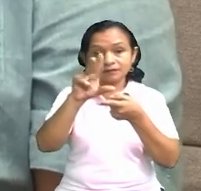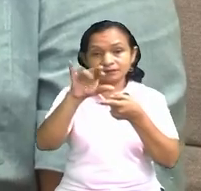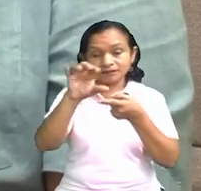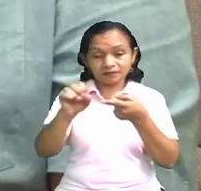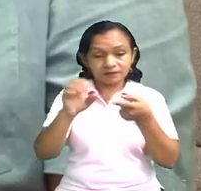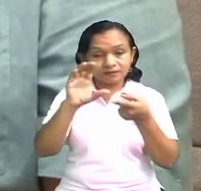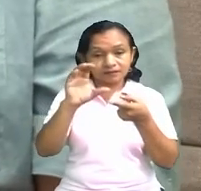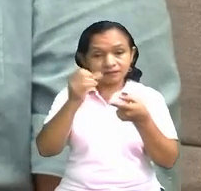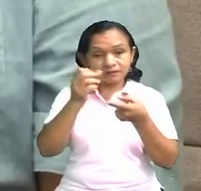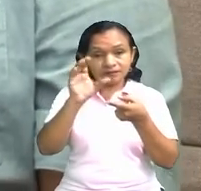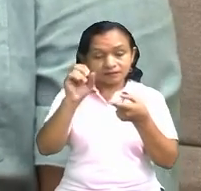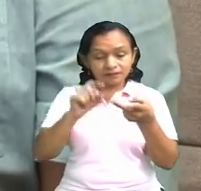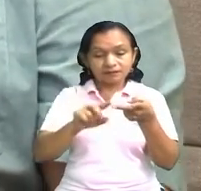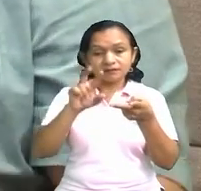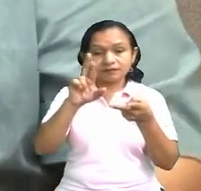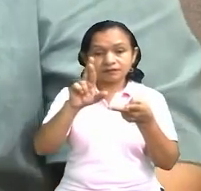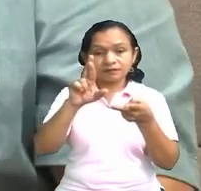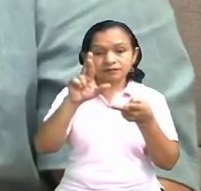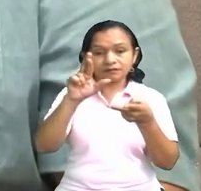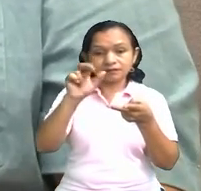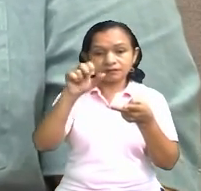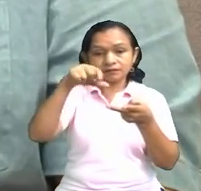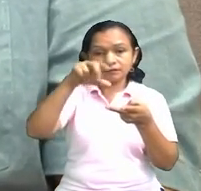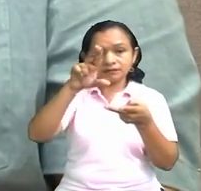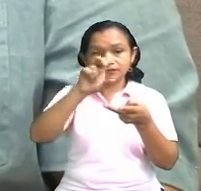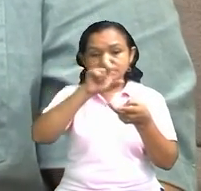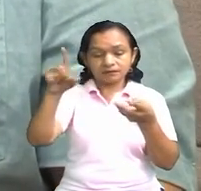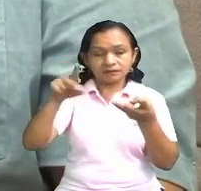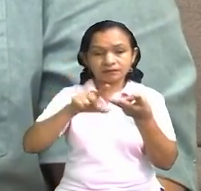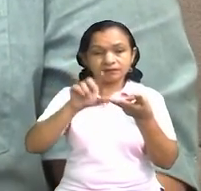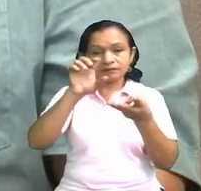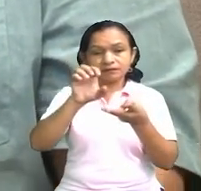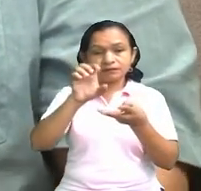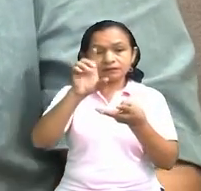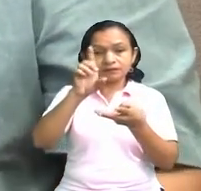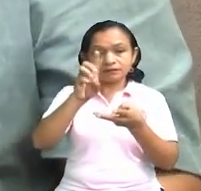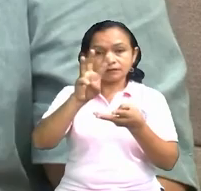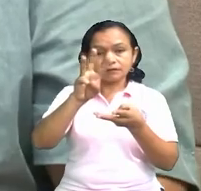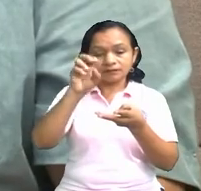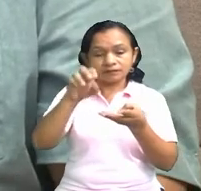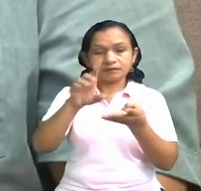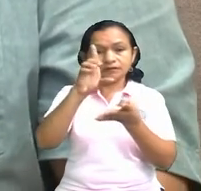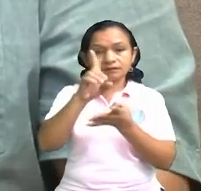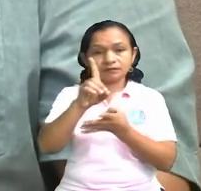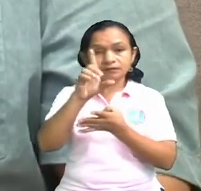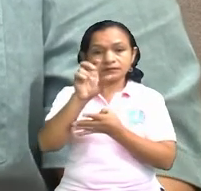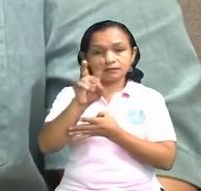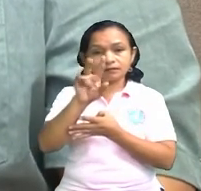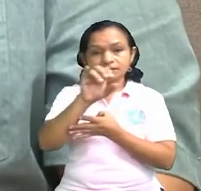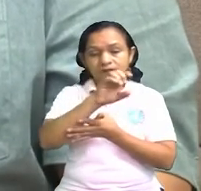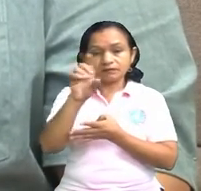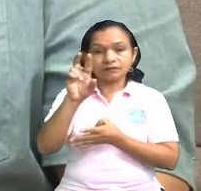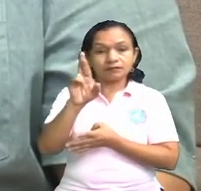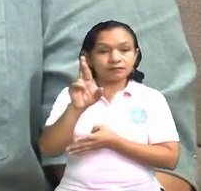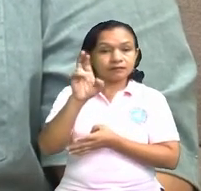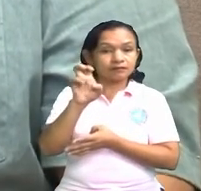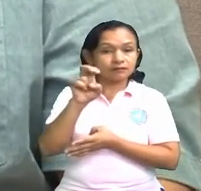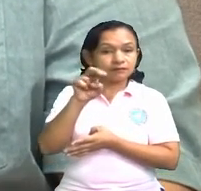Casco, Raquel Valladares, Edwin Cordero, David Blanco, René